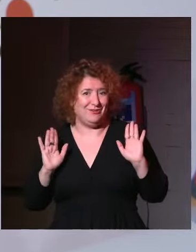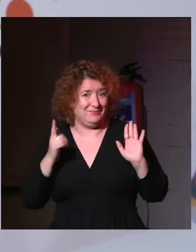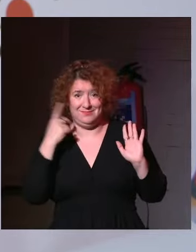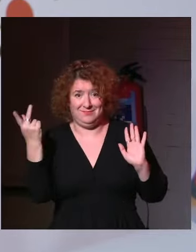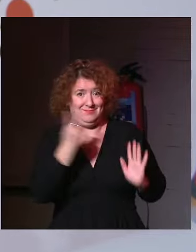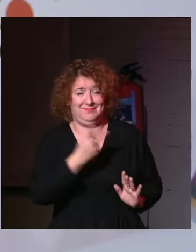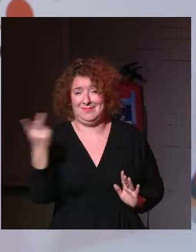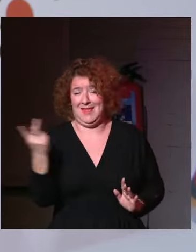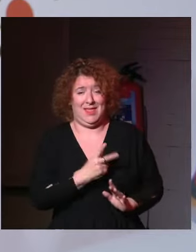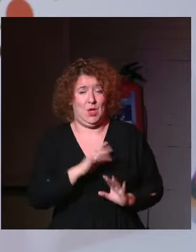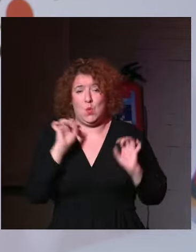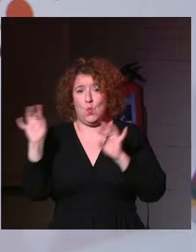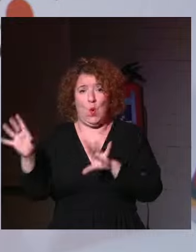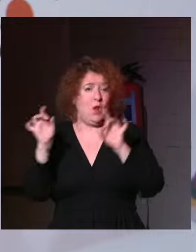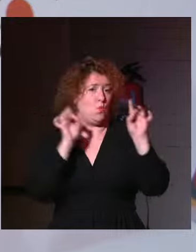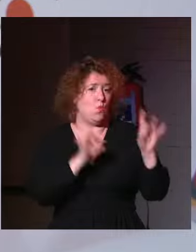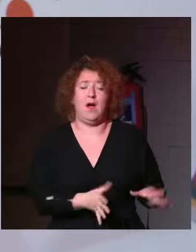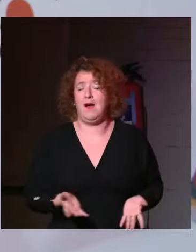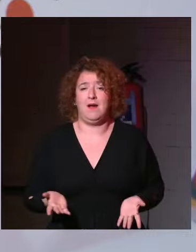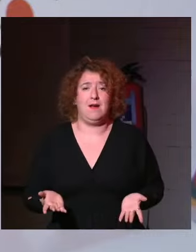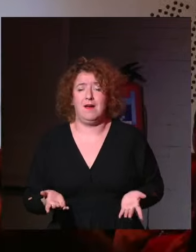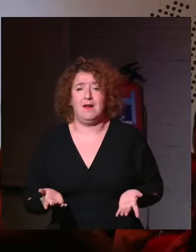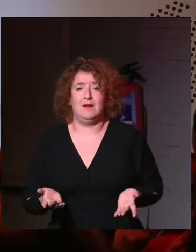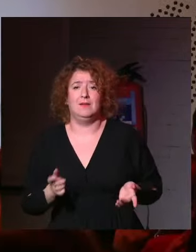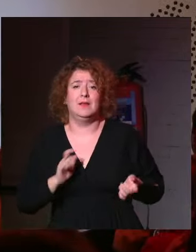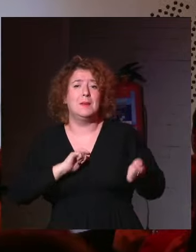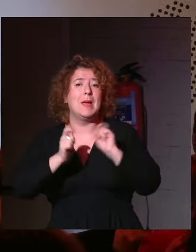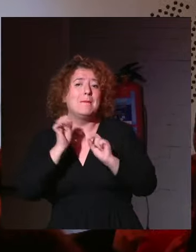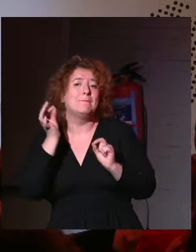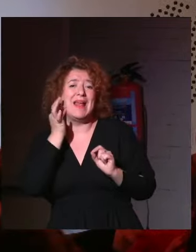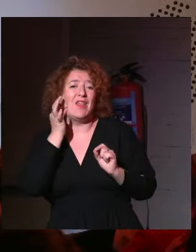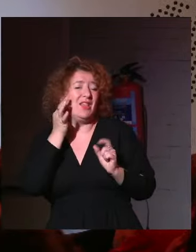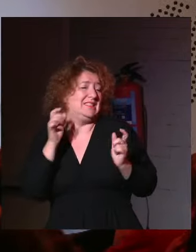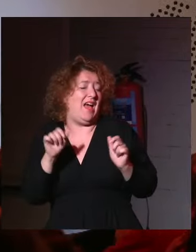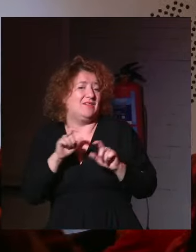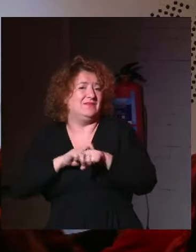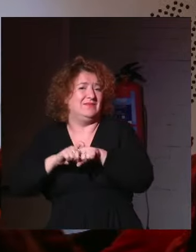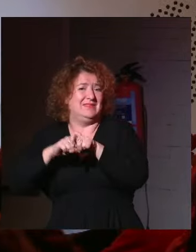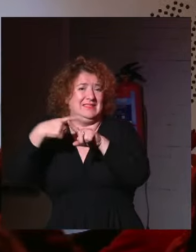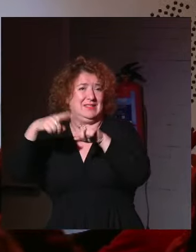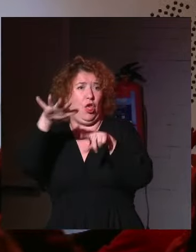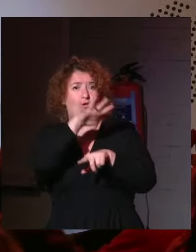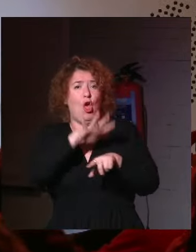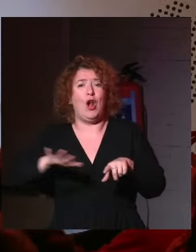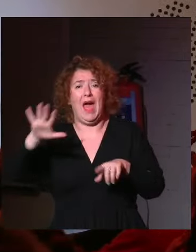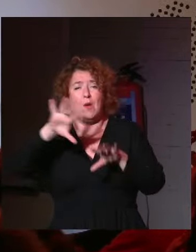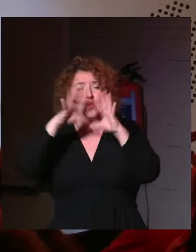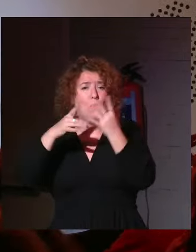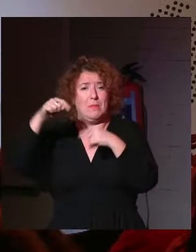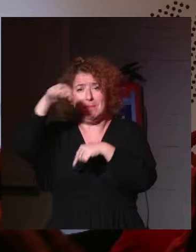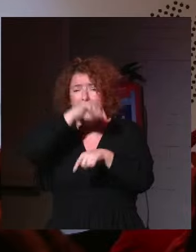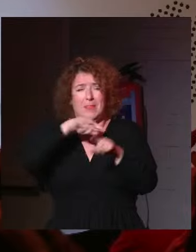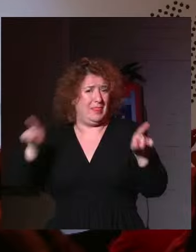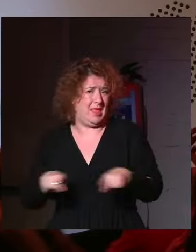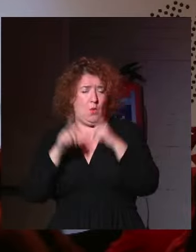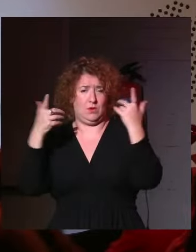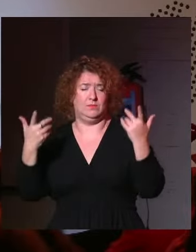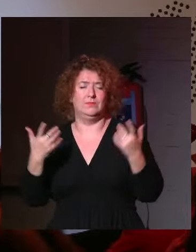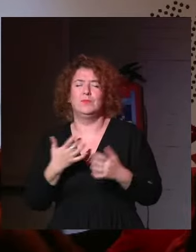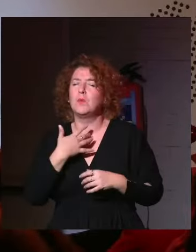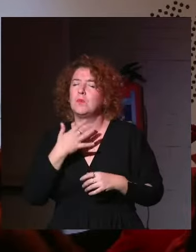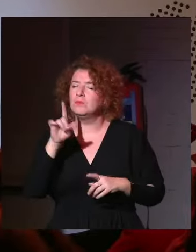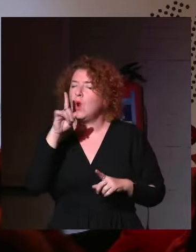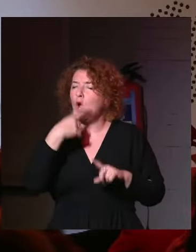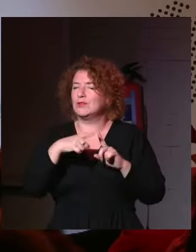lo están lo estamos sufriendo las periodistas de distintas regiones y un dato de la Unión Europea que me parece muy